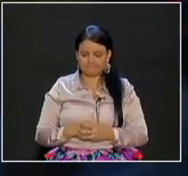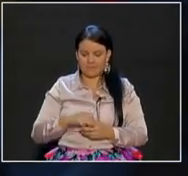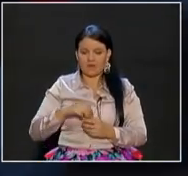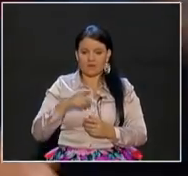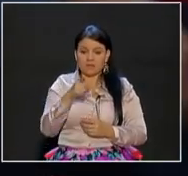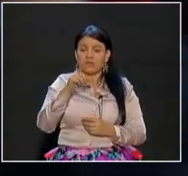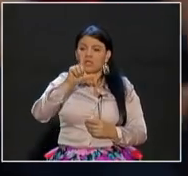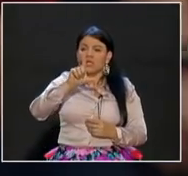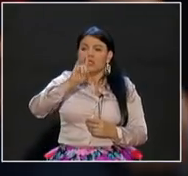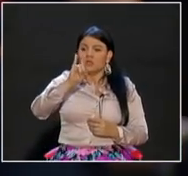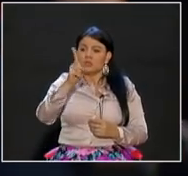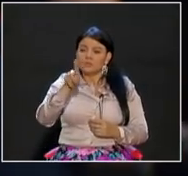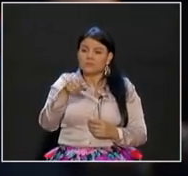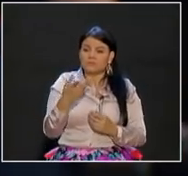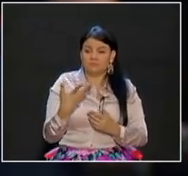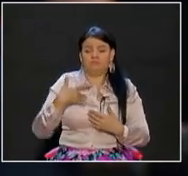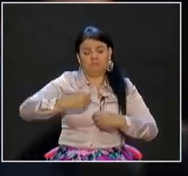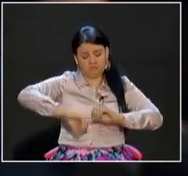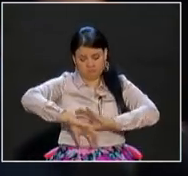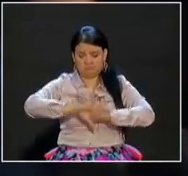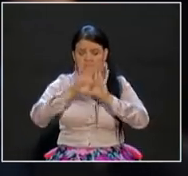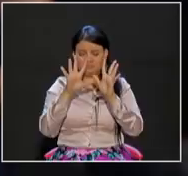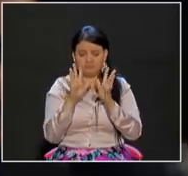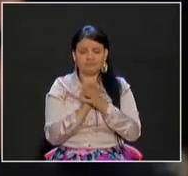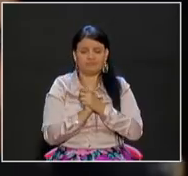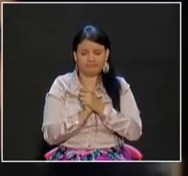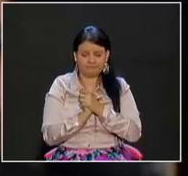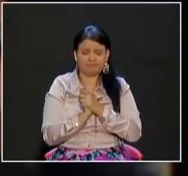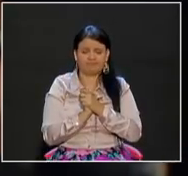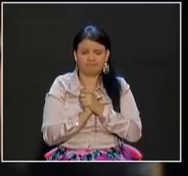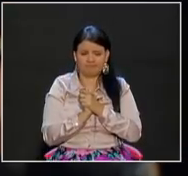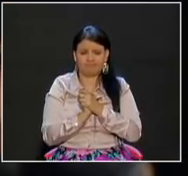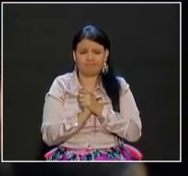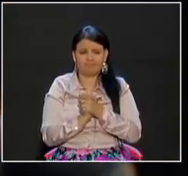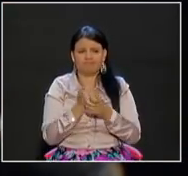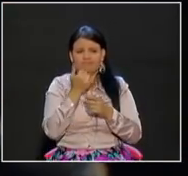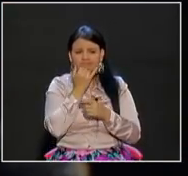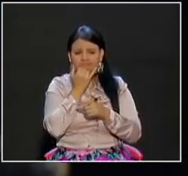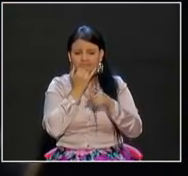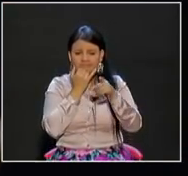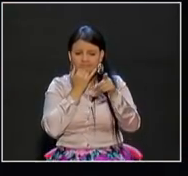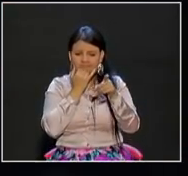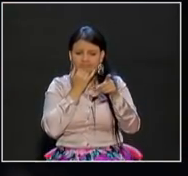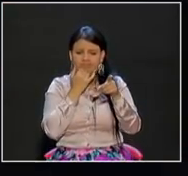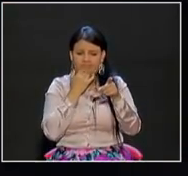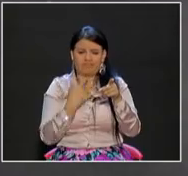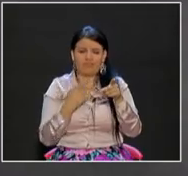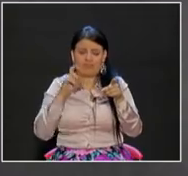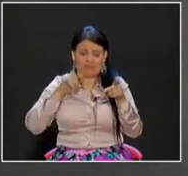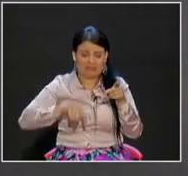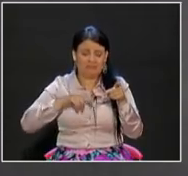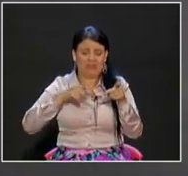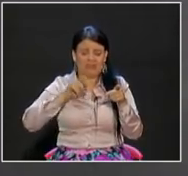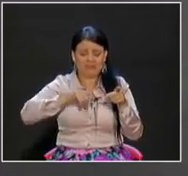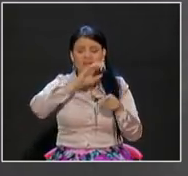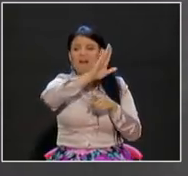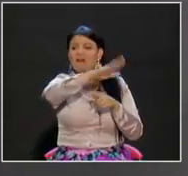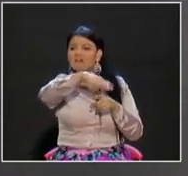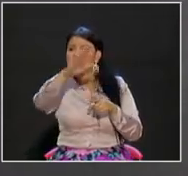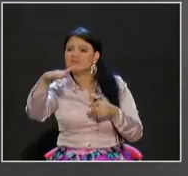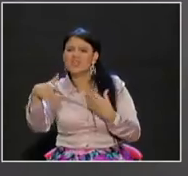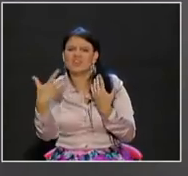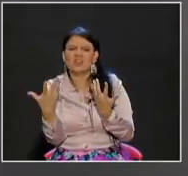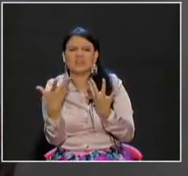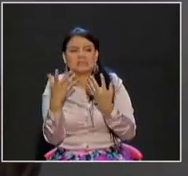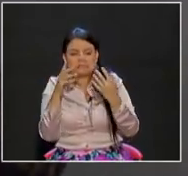y las otras que se consideren pero por supuesto vamos a recuperar la institucionalidad este departamento vamos a recomponer las relaciones